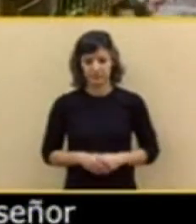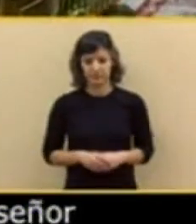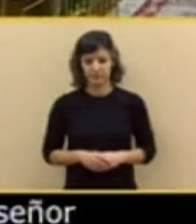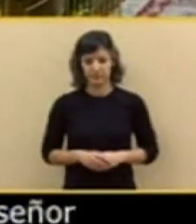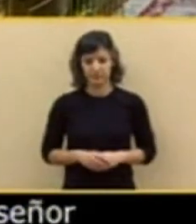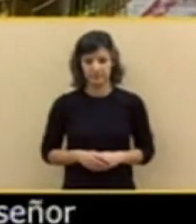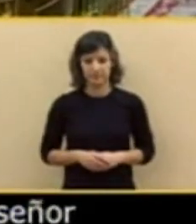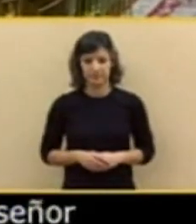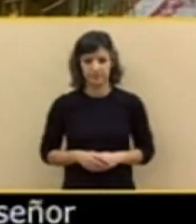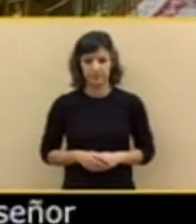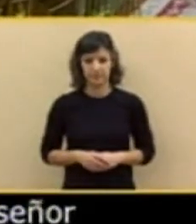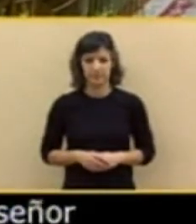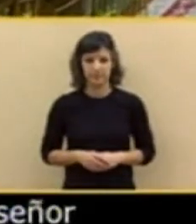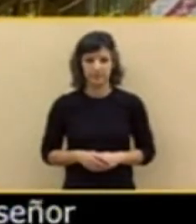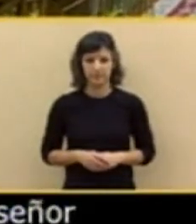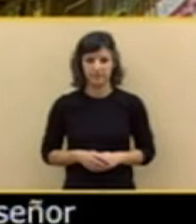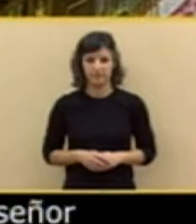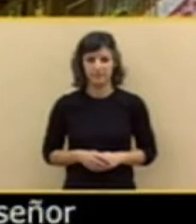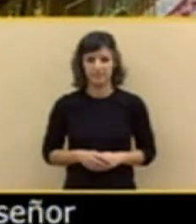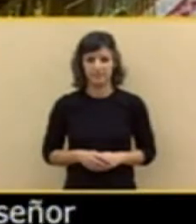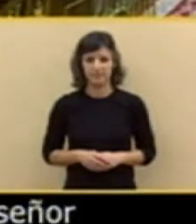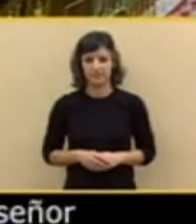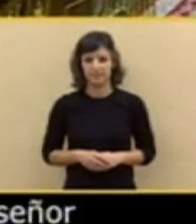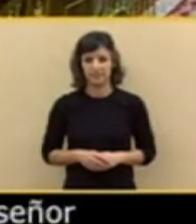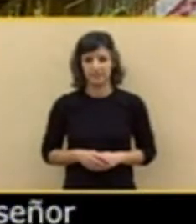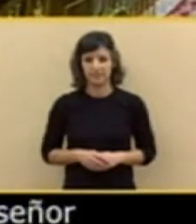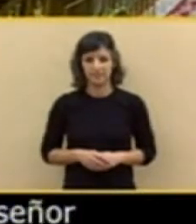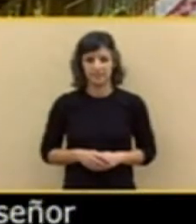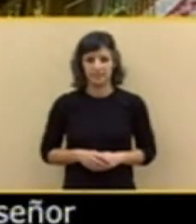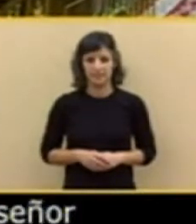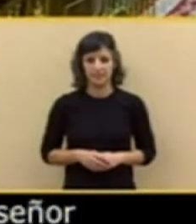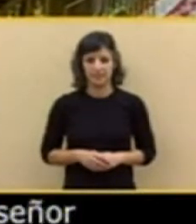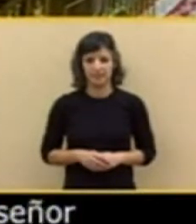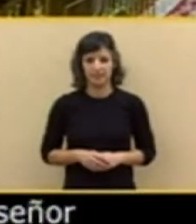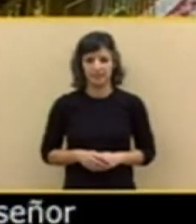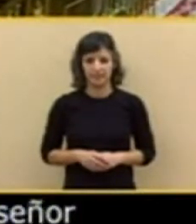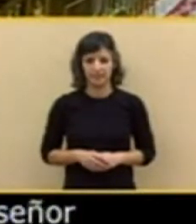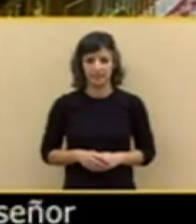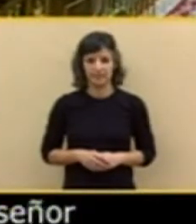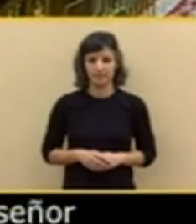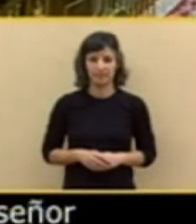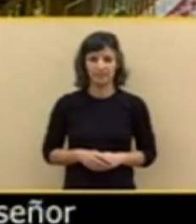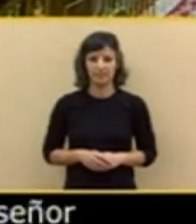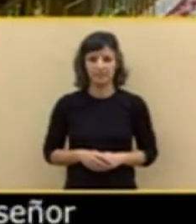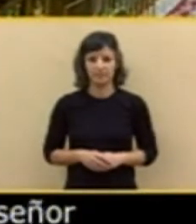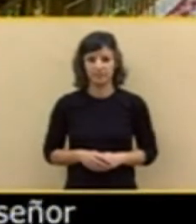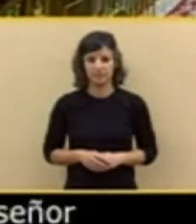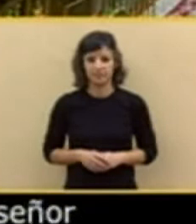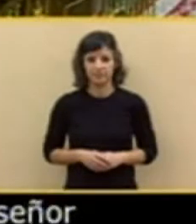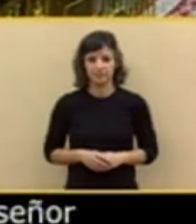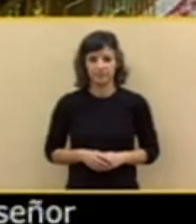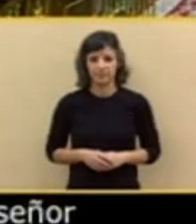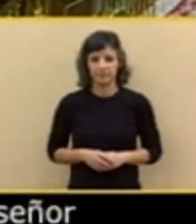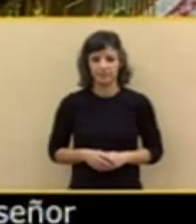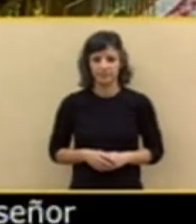de... El mensaje de Abascal era de otra cosa, era de otra cosa, o sea, aquí que